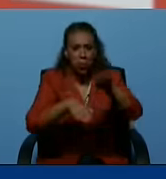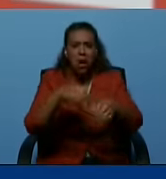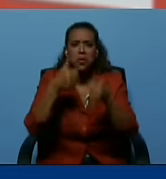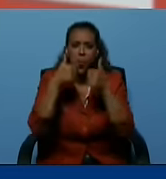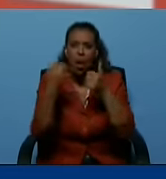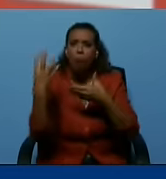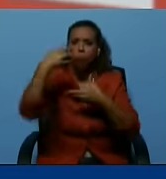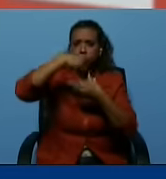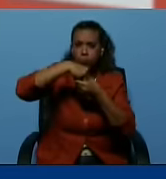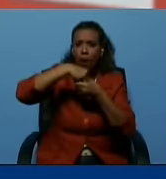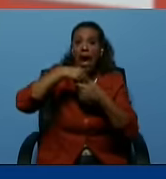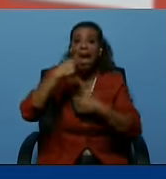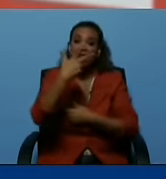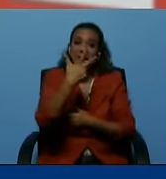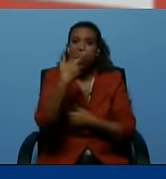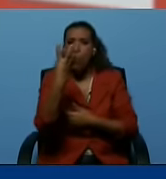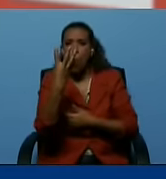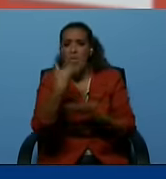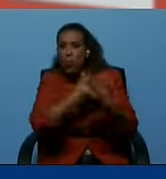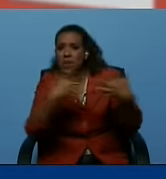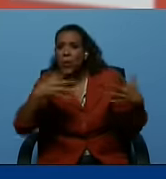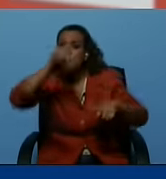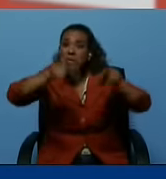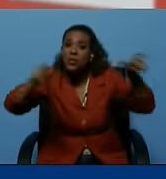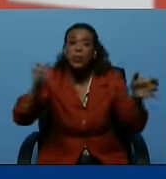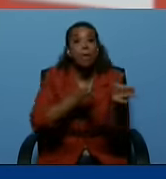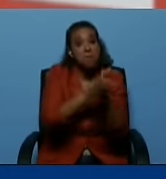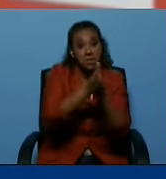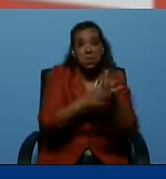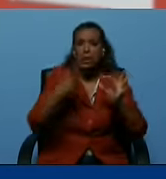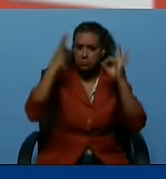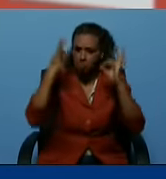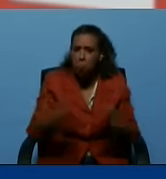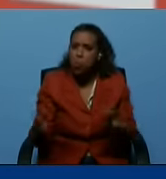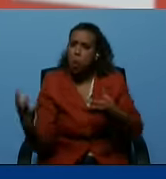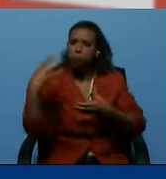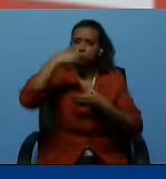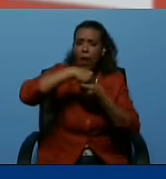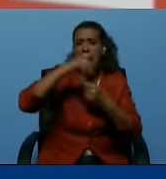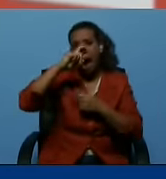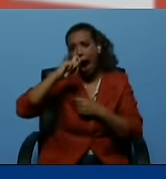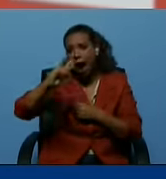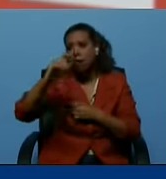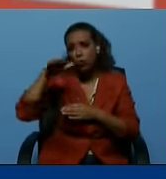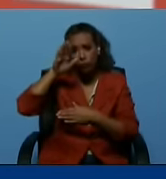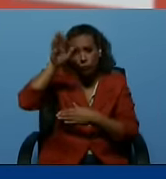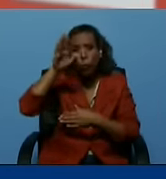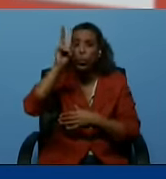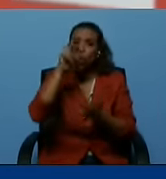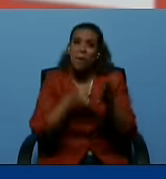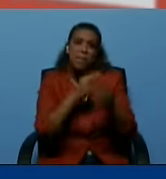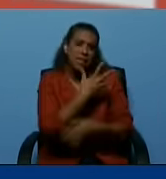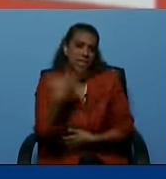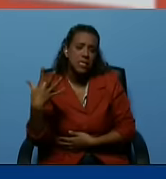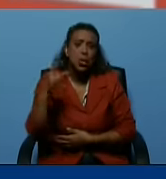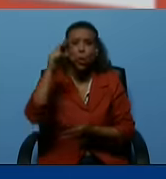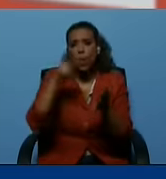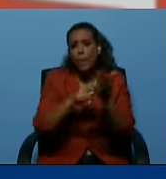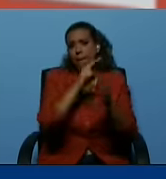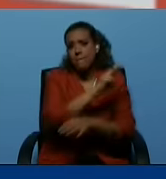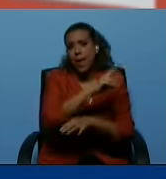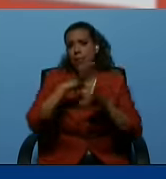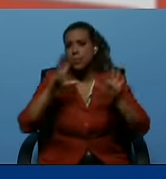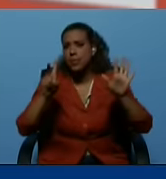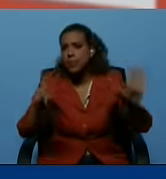que vamos a llegar a 3, 4 millones de emprendimientos. Estoy seguro, en los años que están por venir, 2025, 2026.